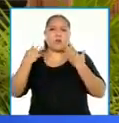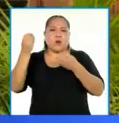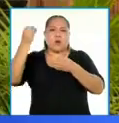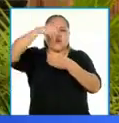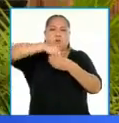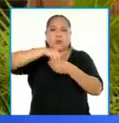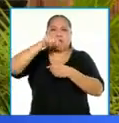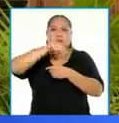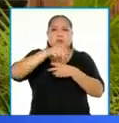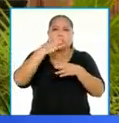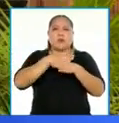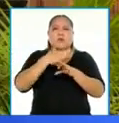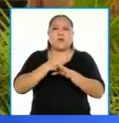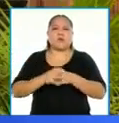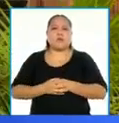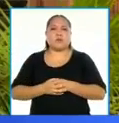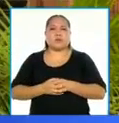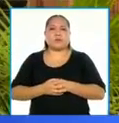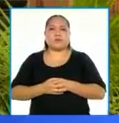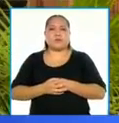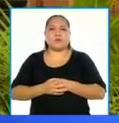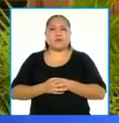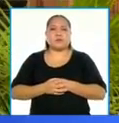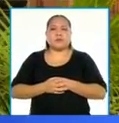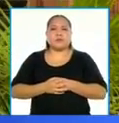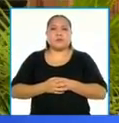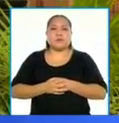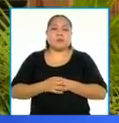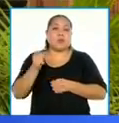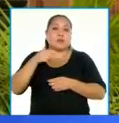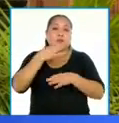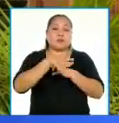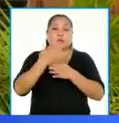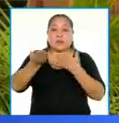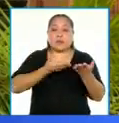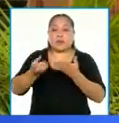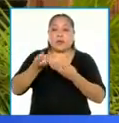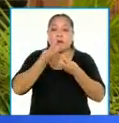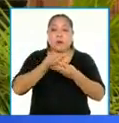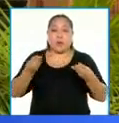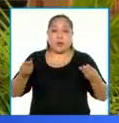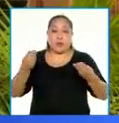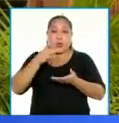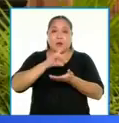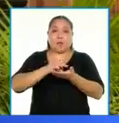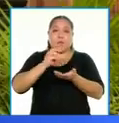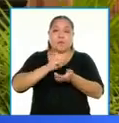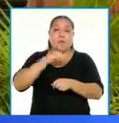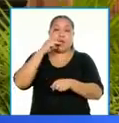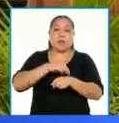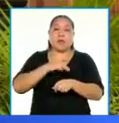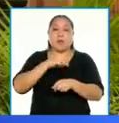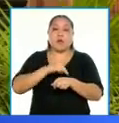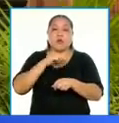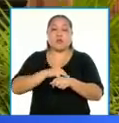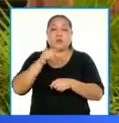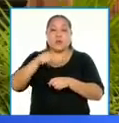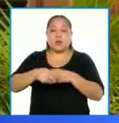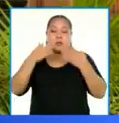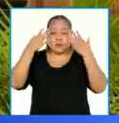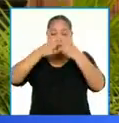este tipo de digamos, suplementos médicos para esta situación tan